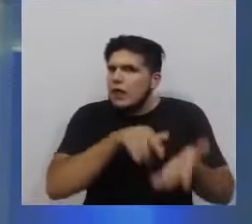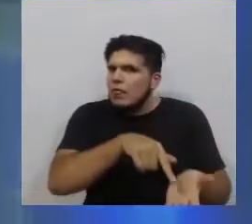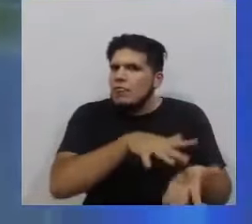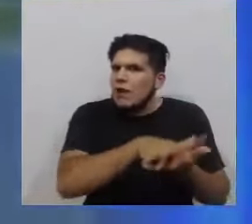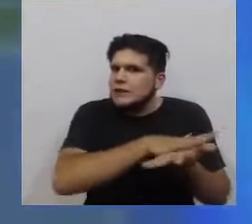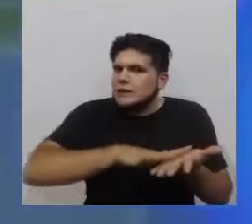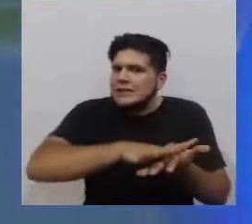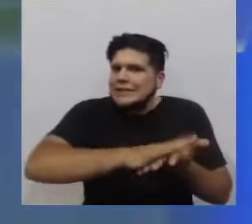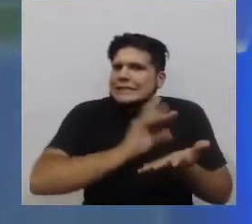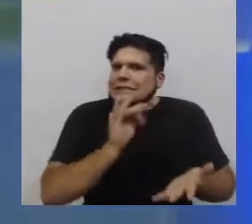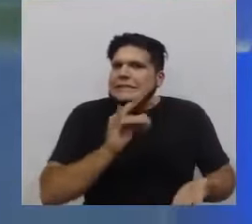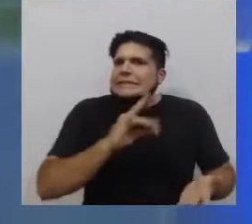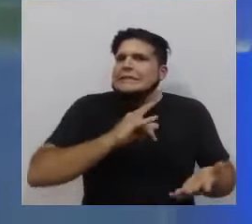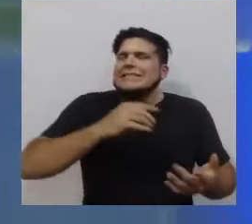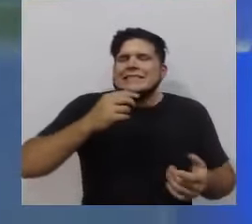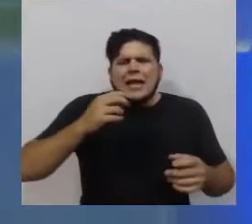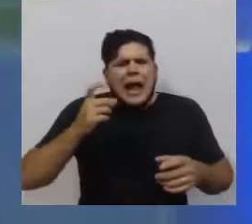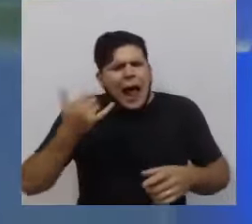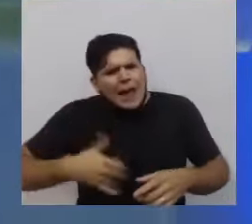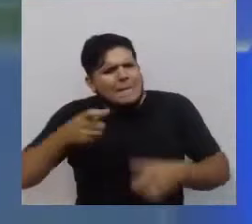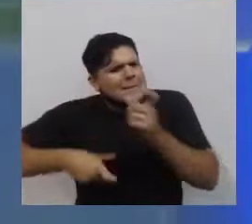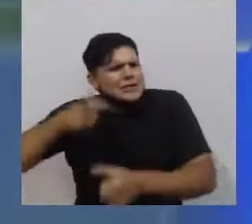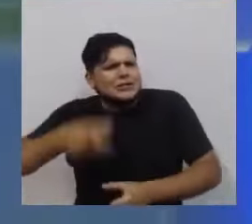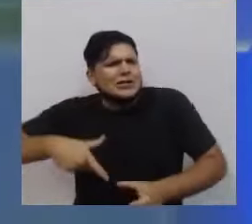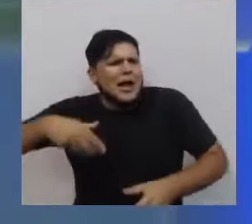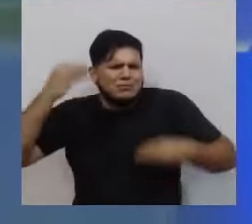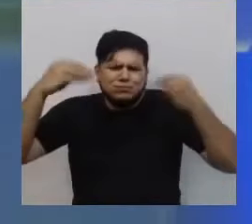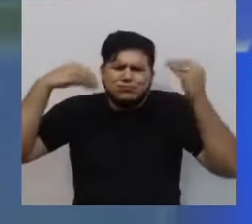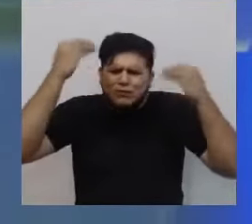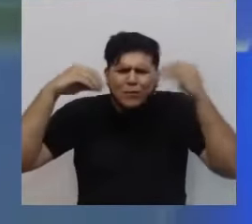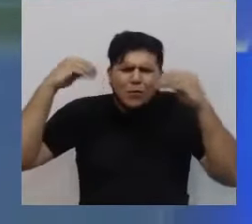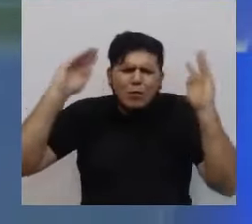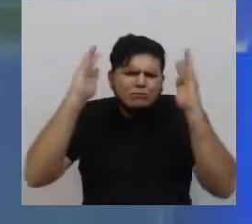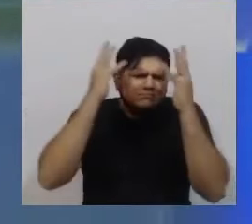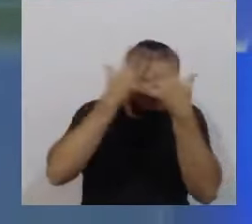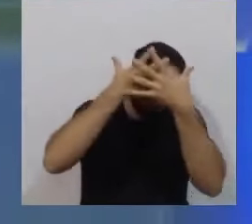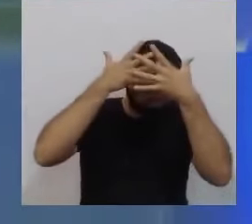hay personas que se embota y creen que todo es imposible